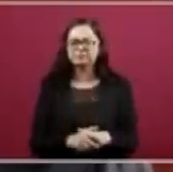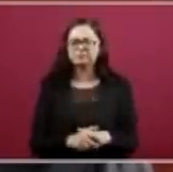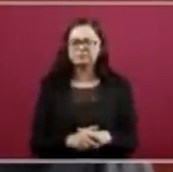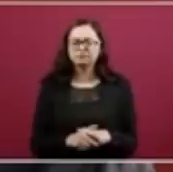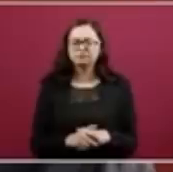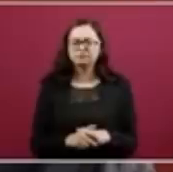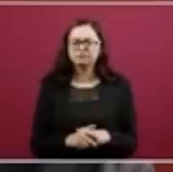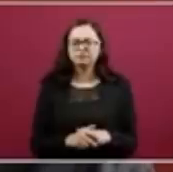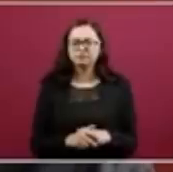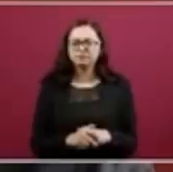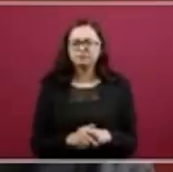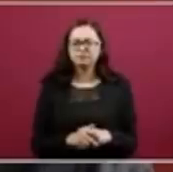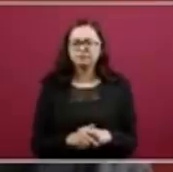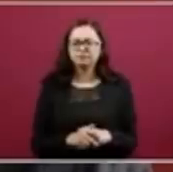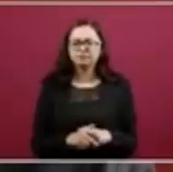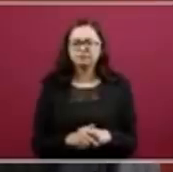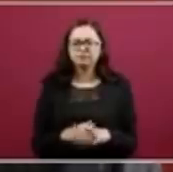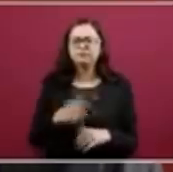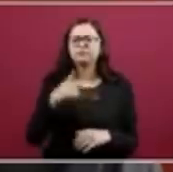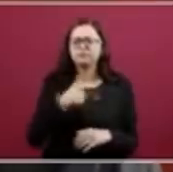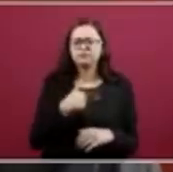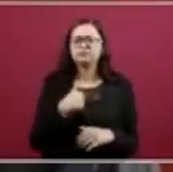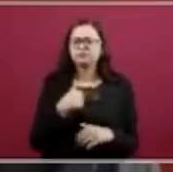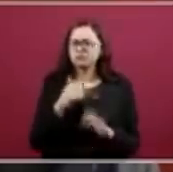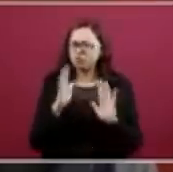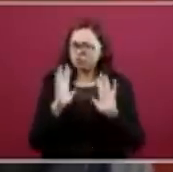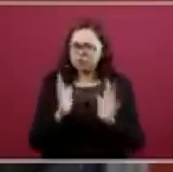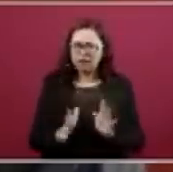conocer que repruebo